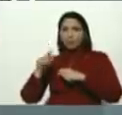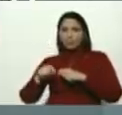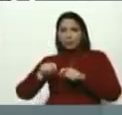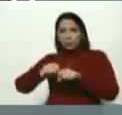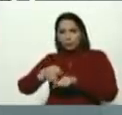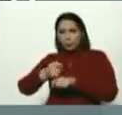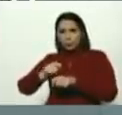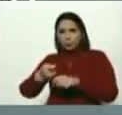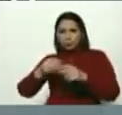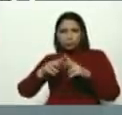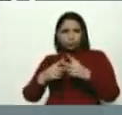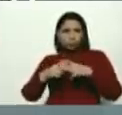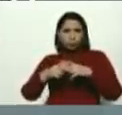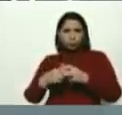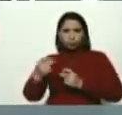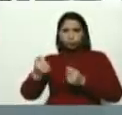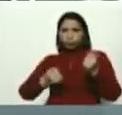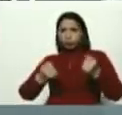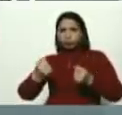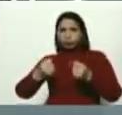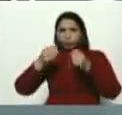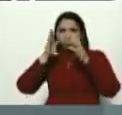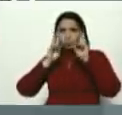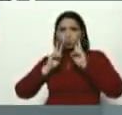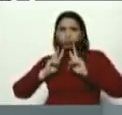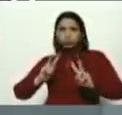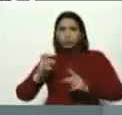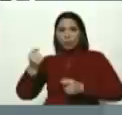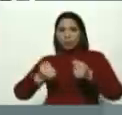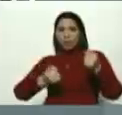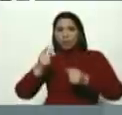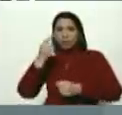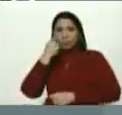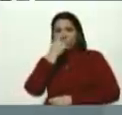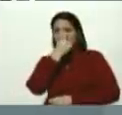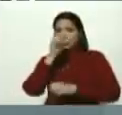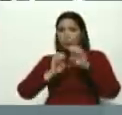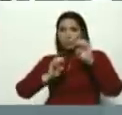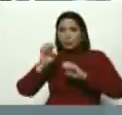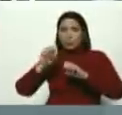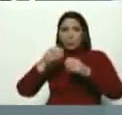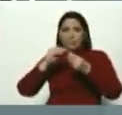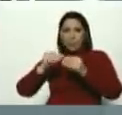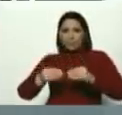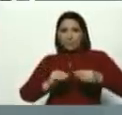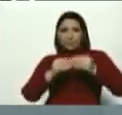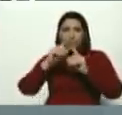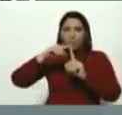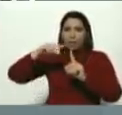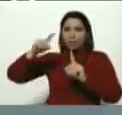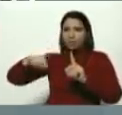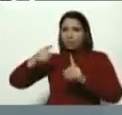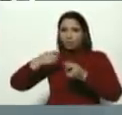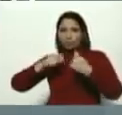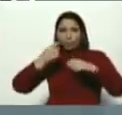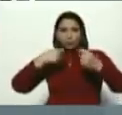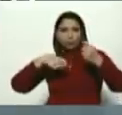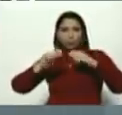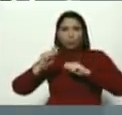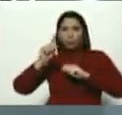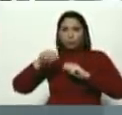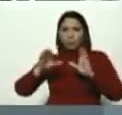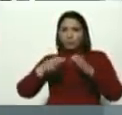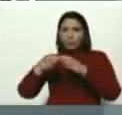cerrajerías, talleres mecánicos, autolavados, ópticas, reparaciones electrónicas, comercializaciones del